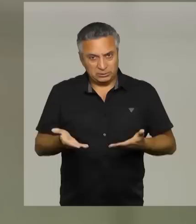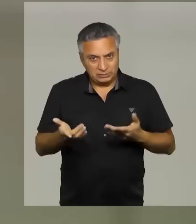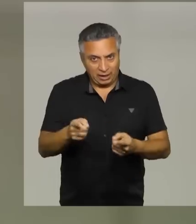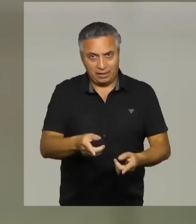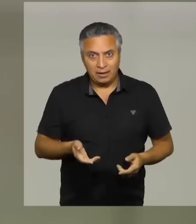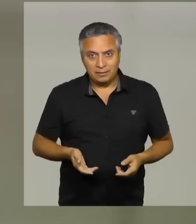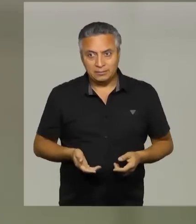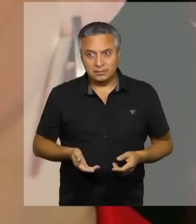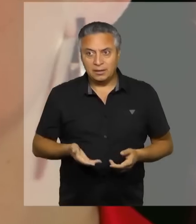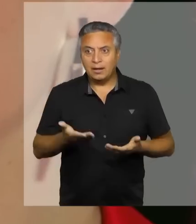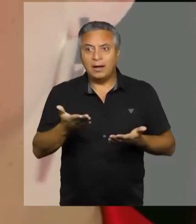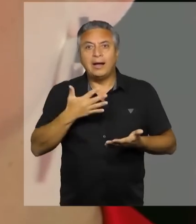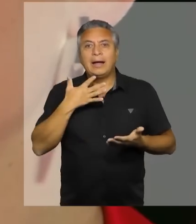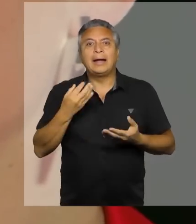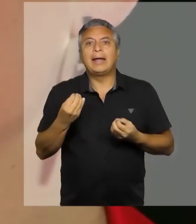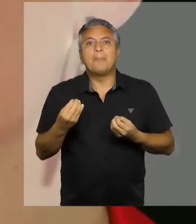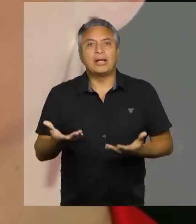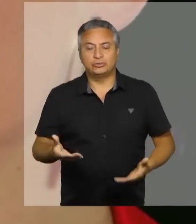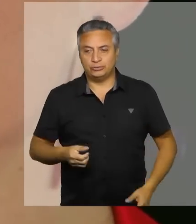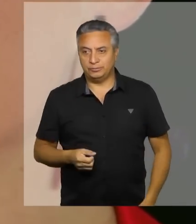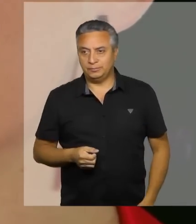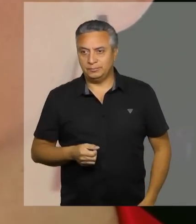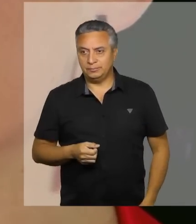¿Qué pasó?